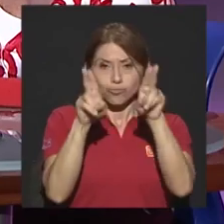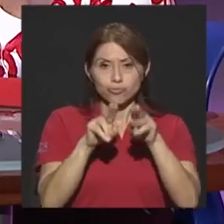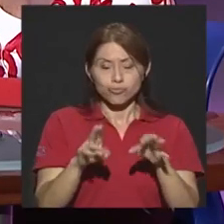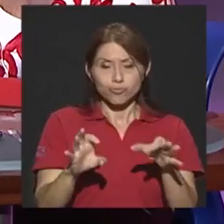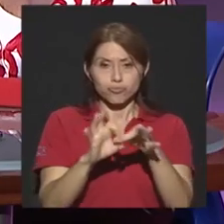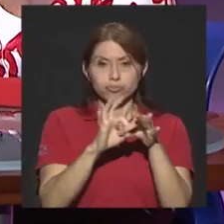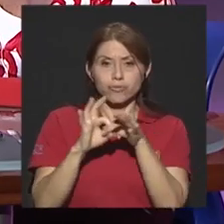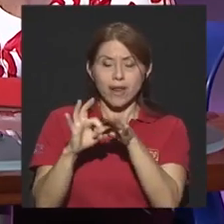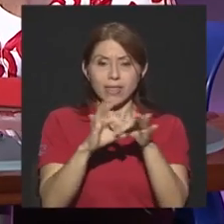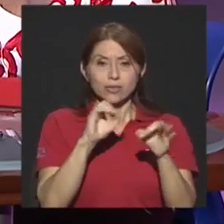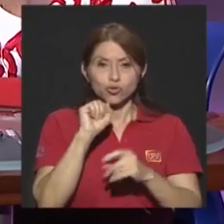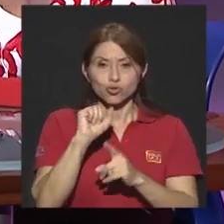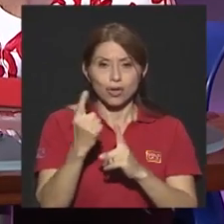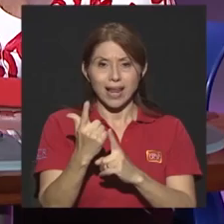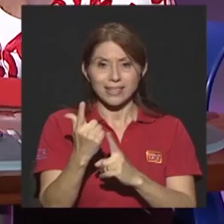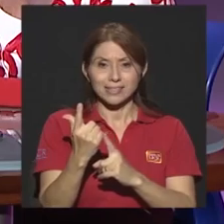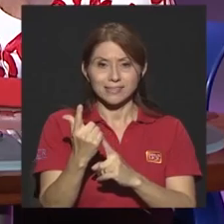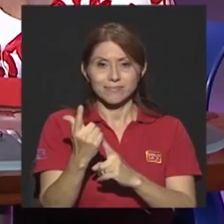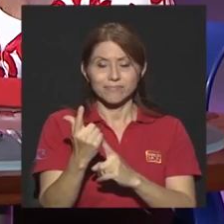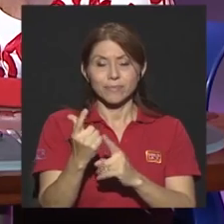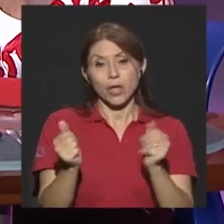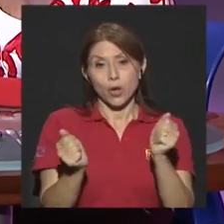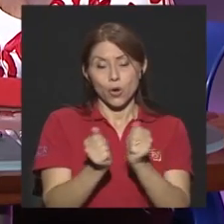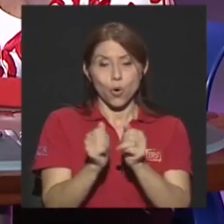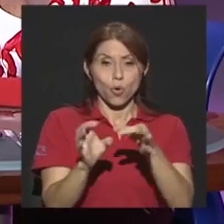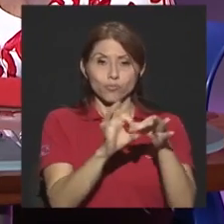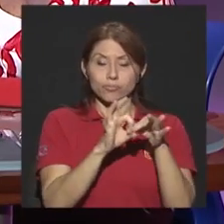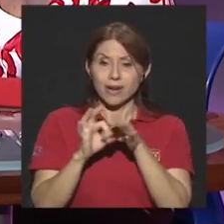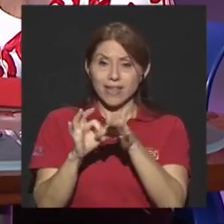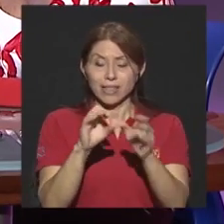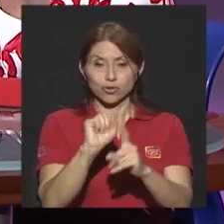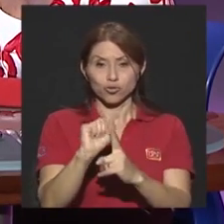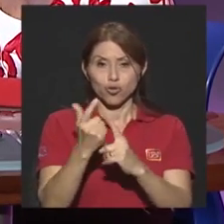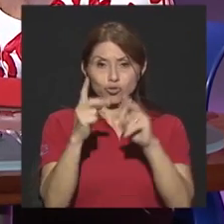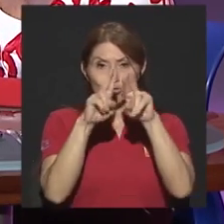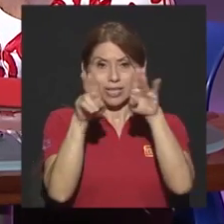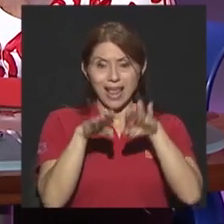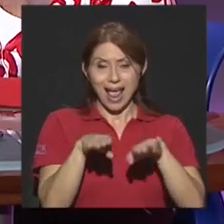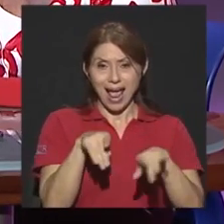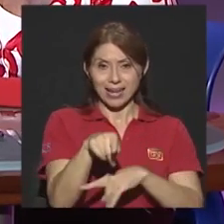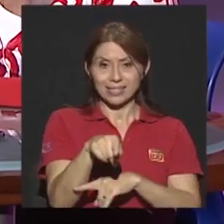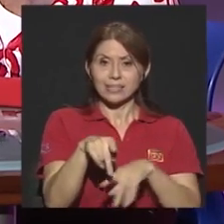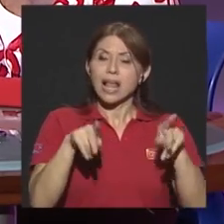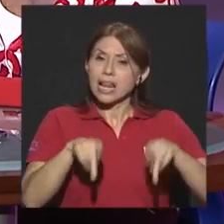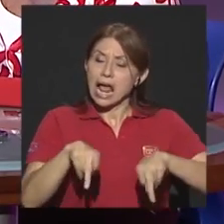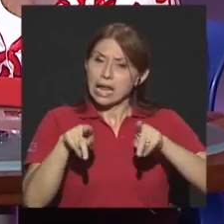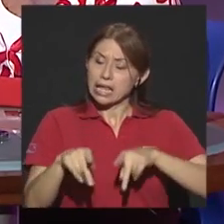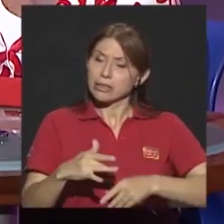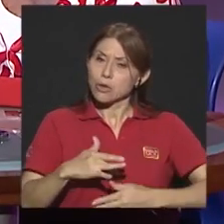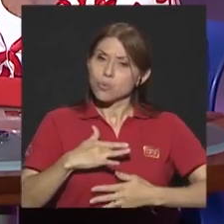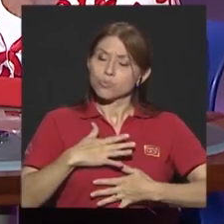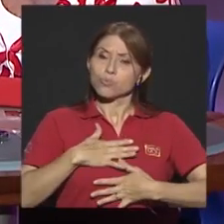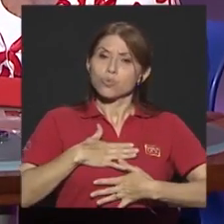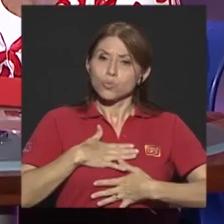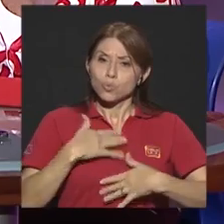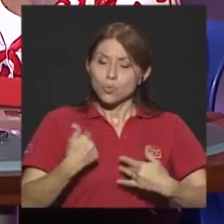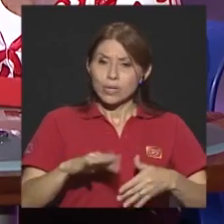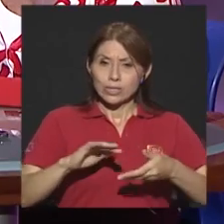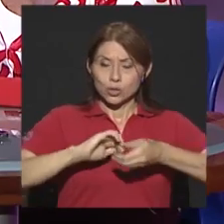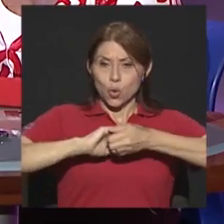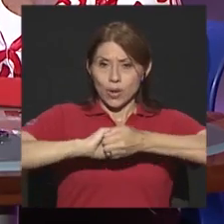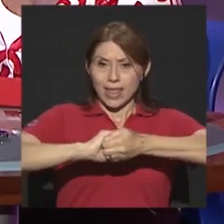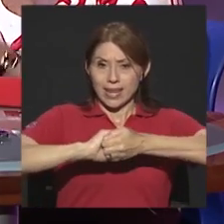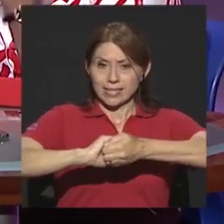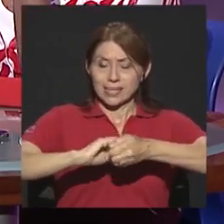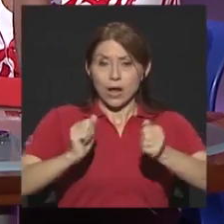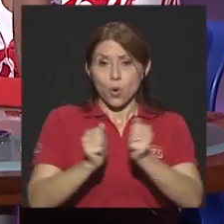de las redes sociales la gente, pues, más o menos se solidariza en algún momento con la víctima. Sin